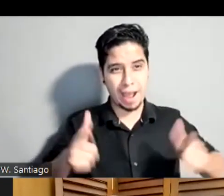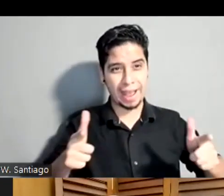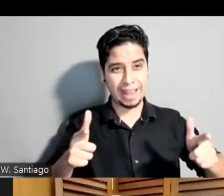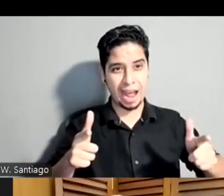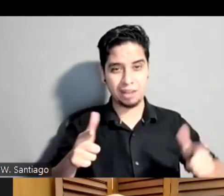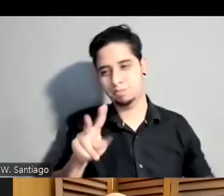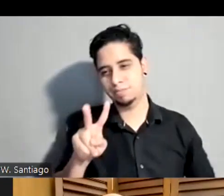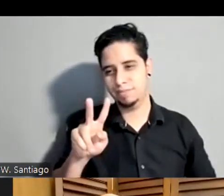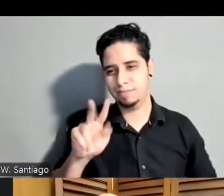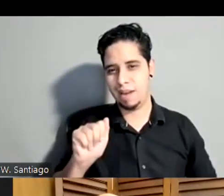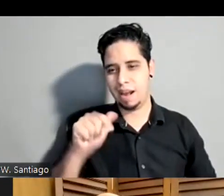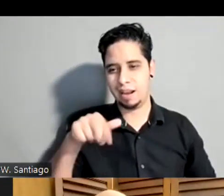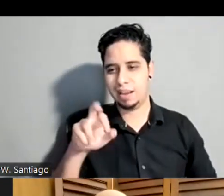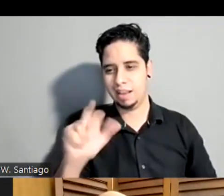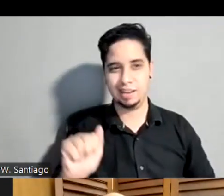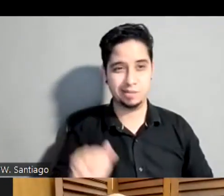Vaquero, párate. Vaquero.